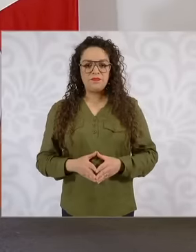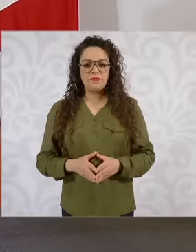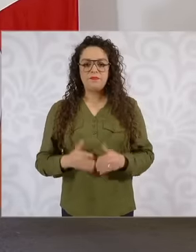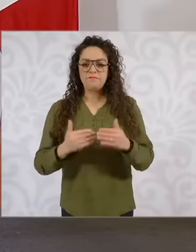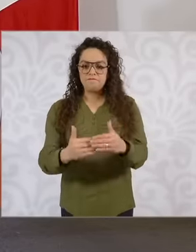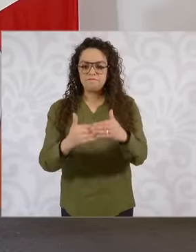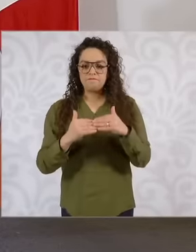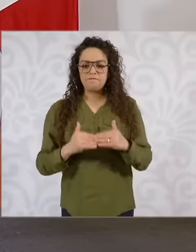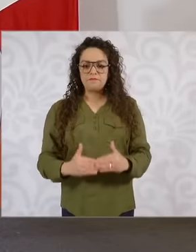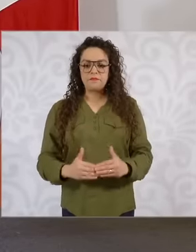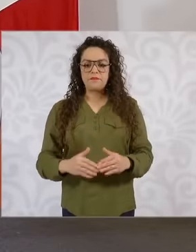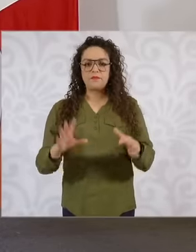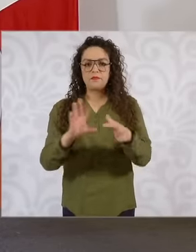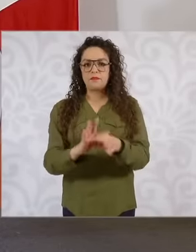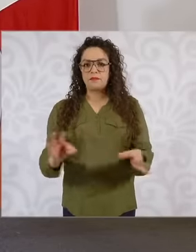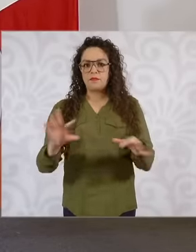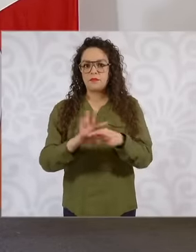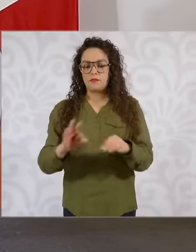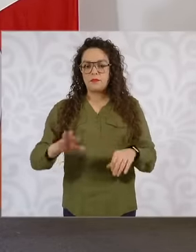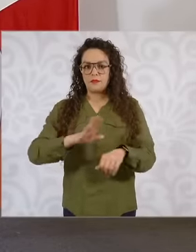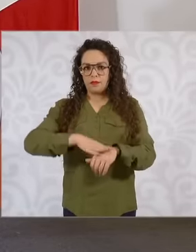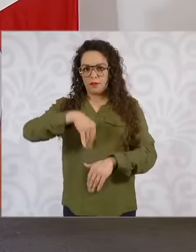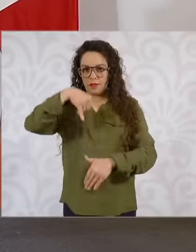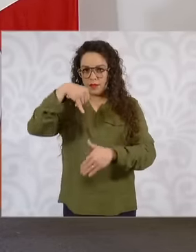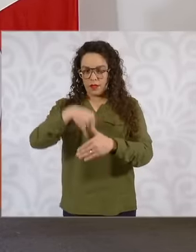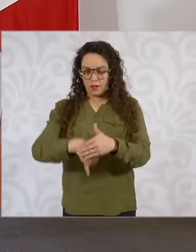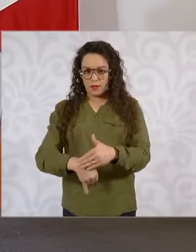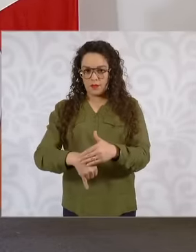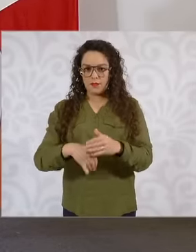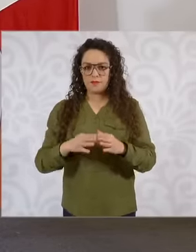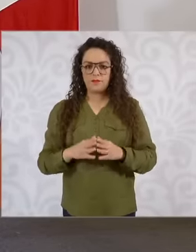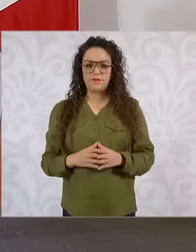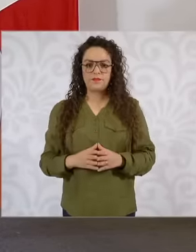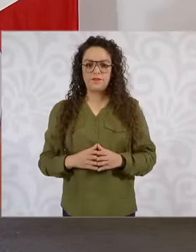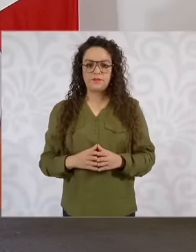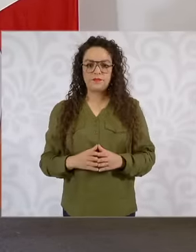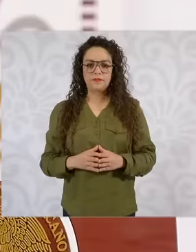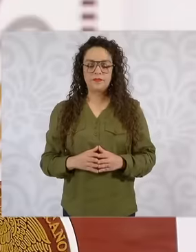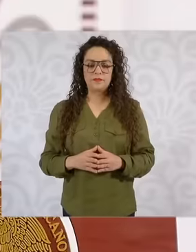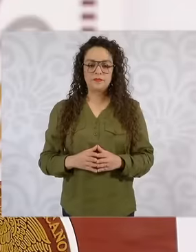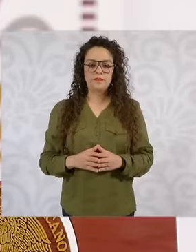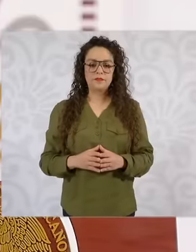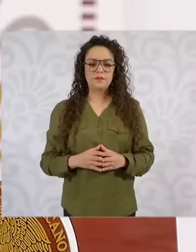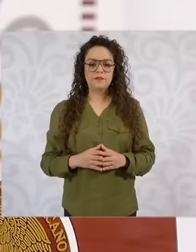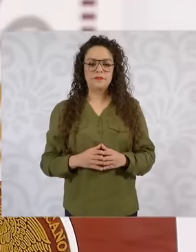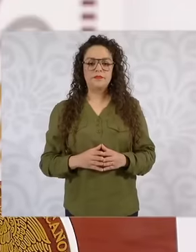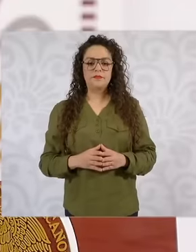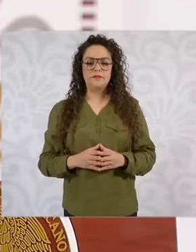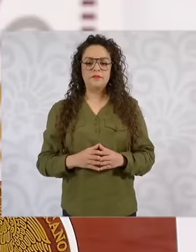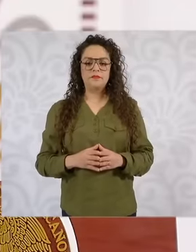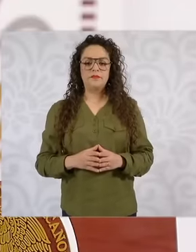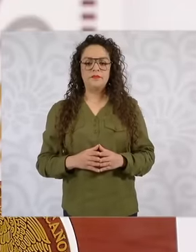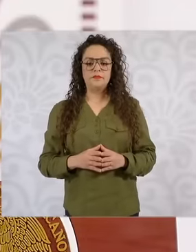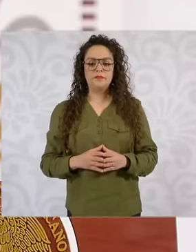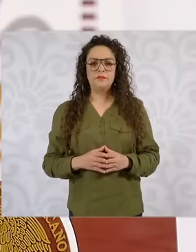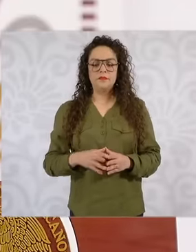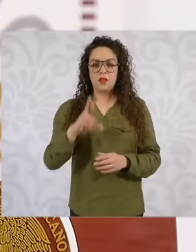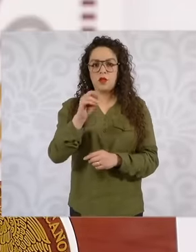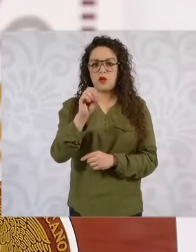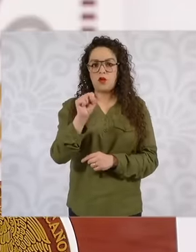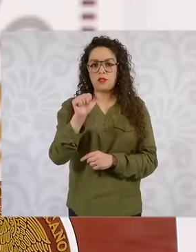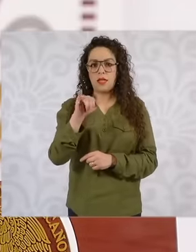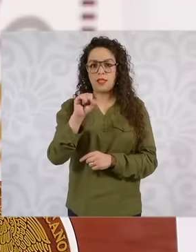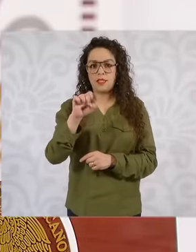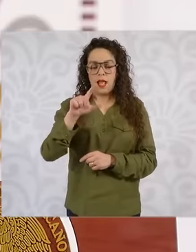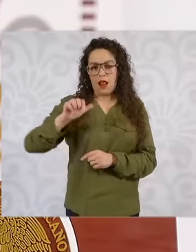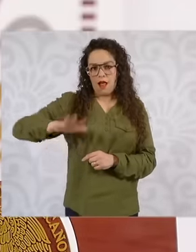veamos un detalle. Como ya lo mencionó Rosa Isela,